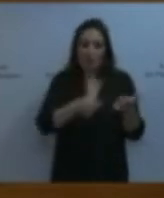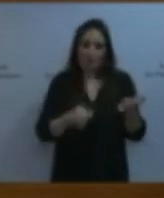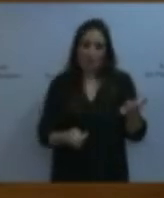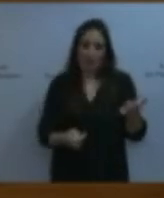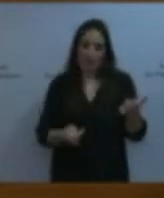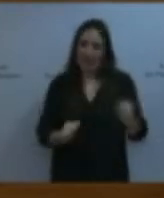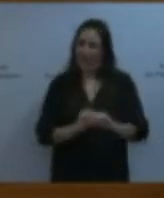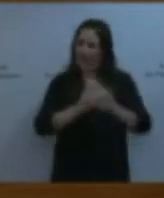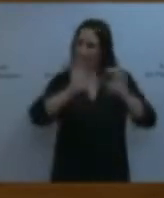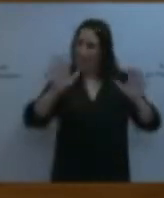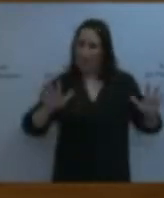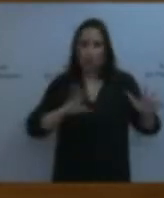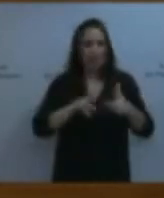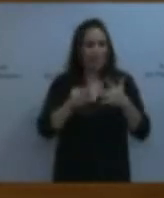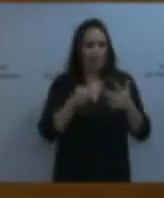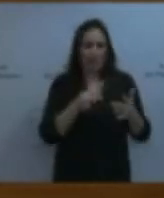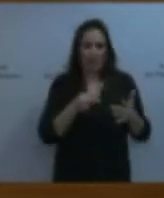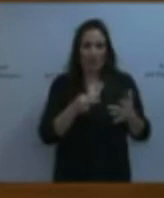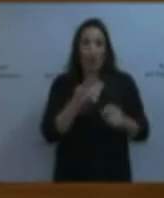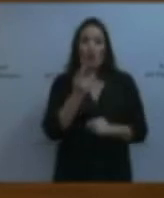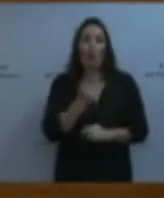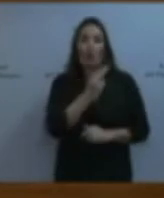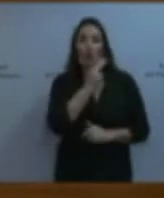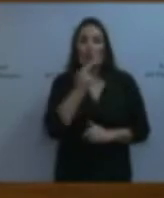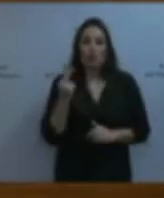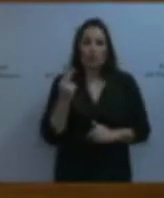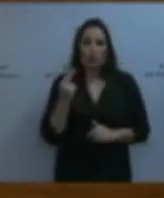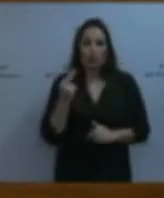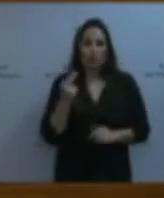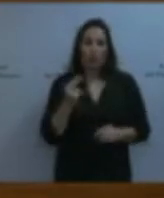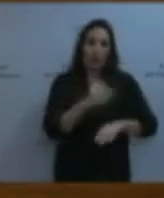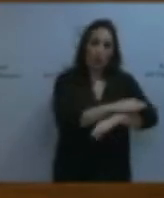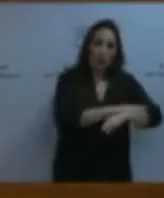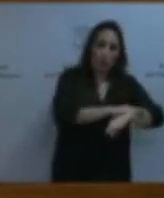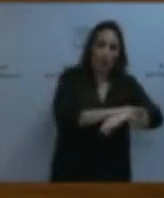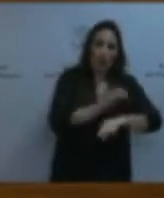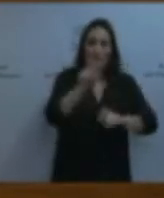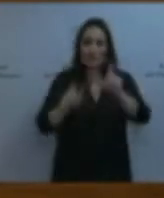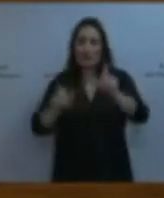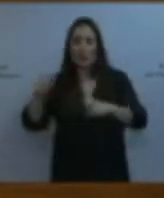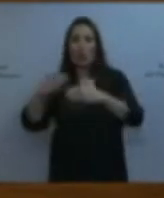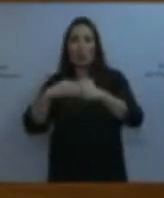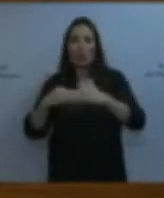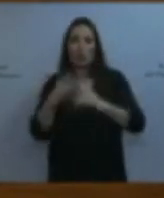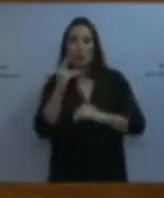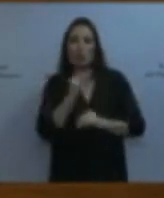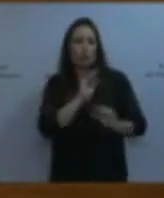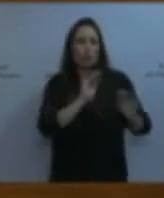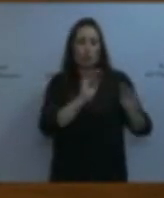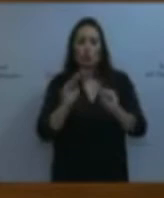con claridad y transparencia los compromisos que asumen ambas partes y que han de ir más allá del